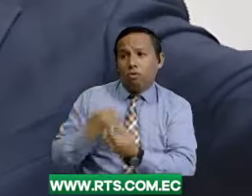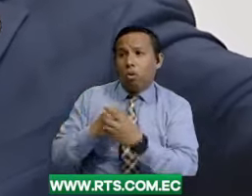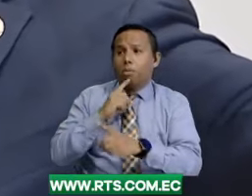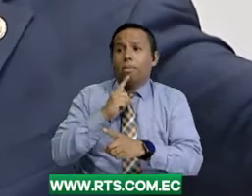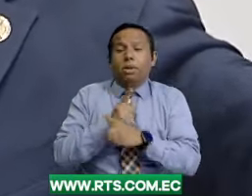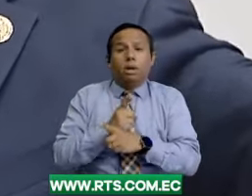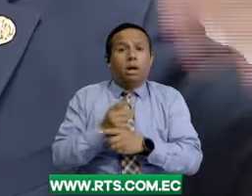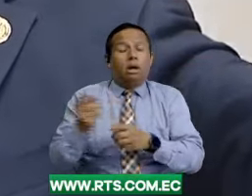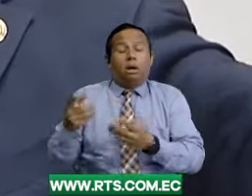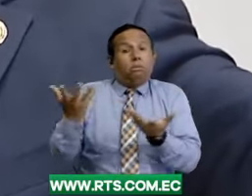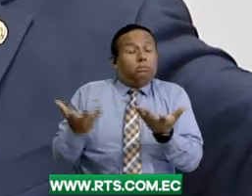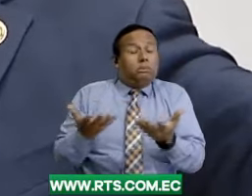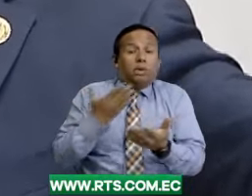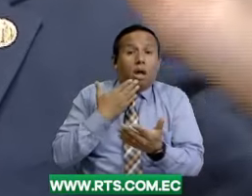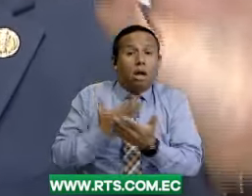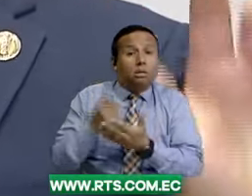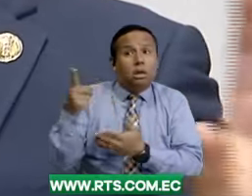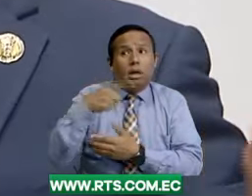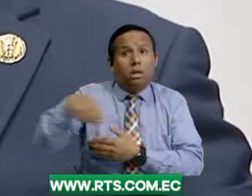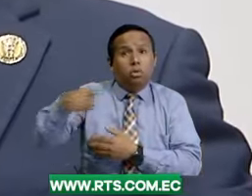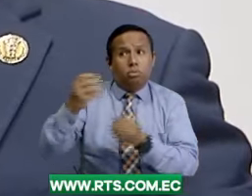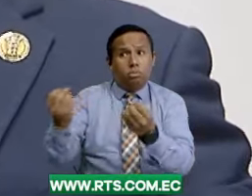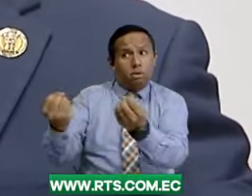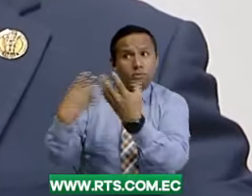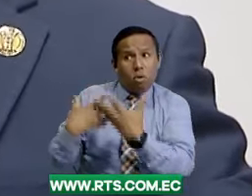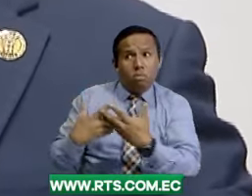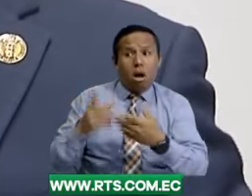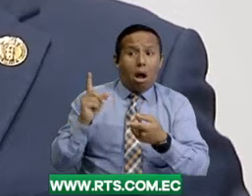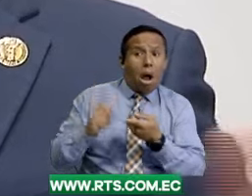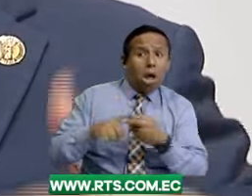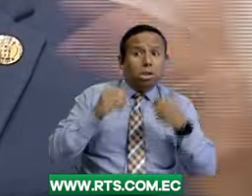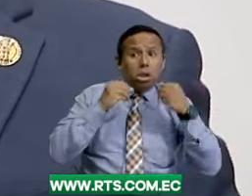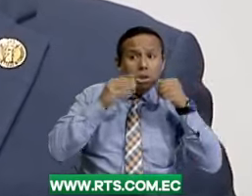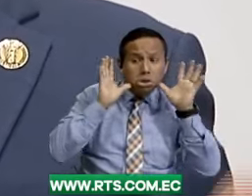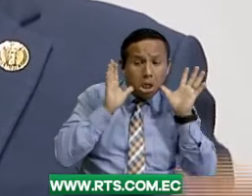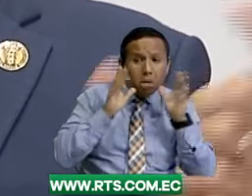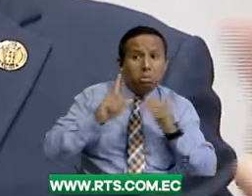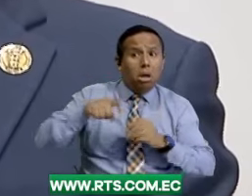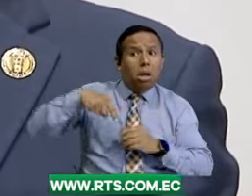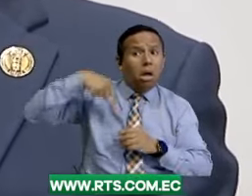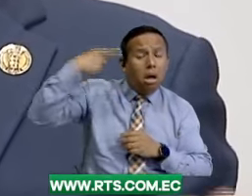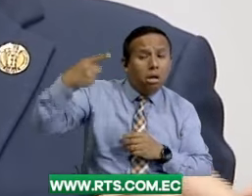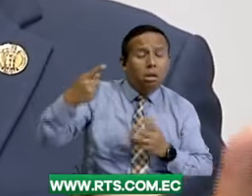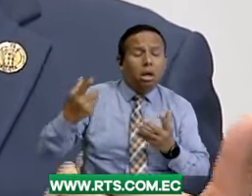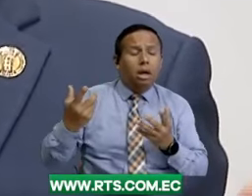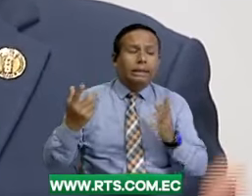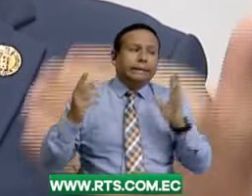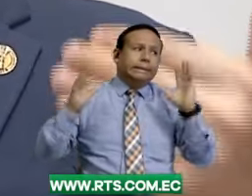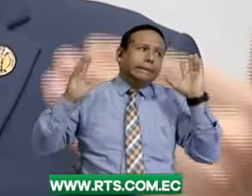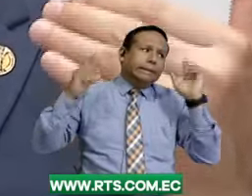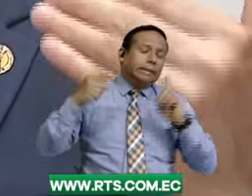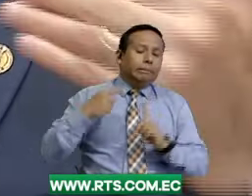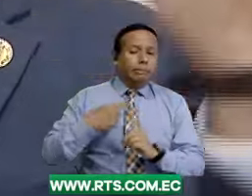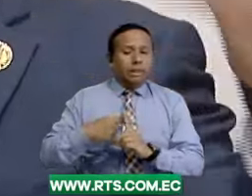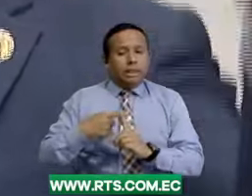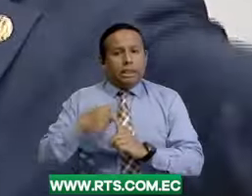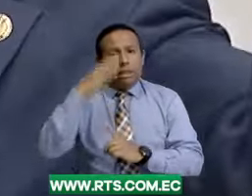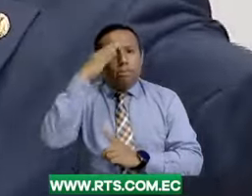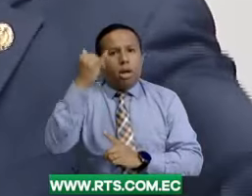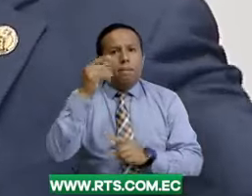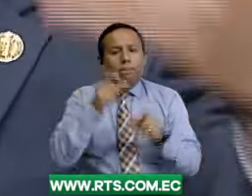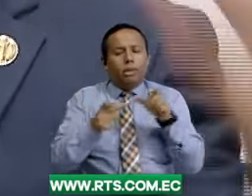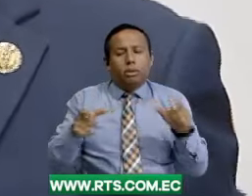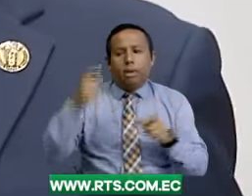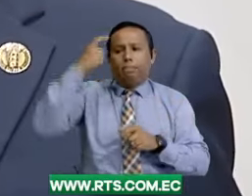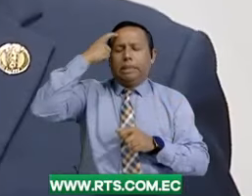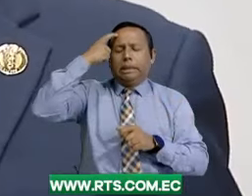va hasta diciembre y quizás más tiempo es algo dentro de lo negativo, es algo positivo porque permite que la gente se empiece a